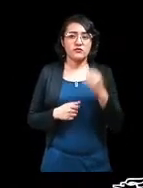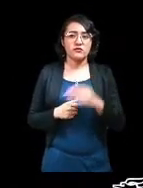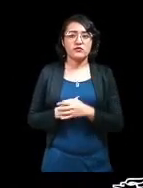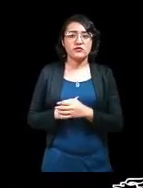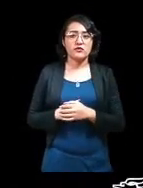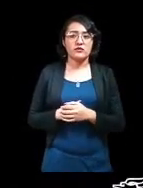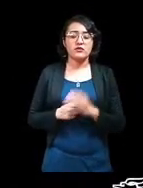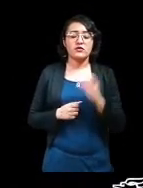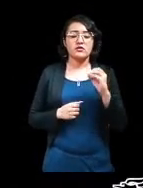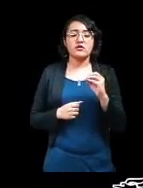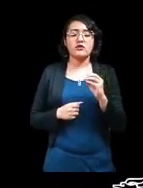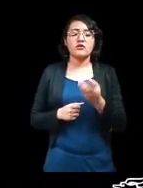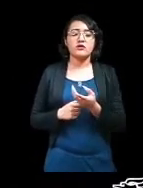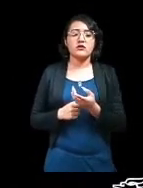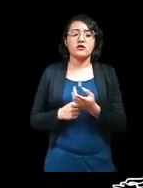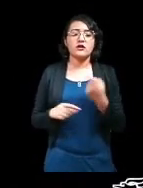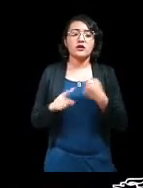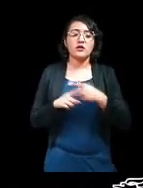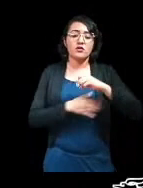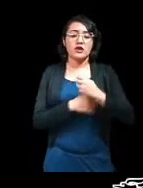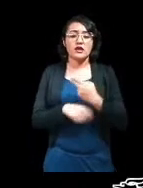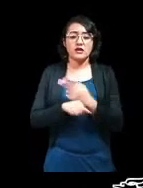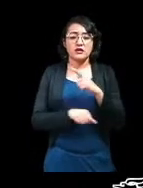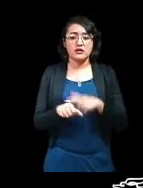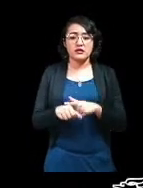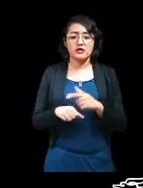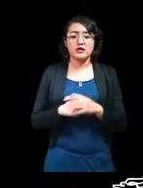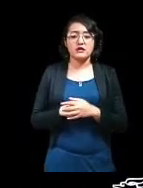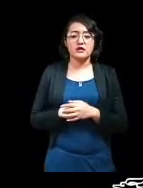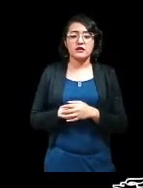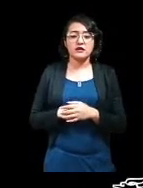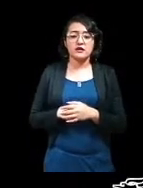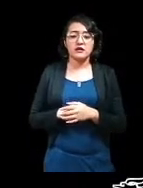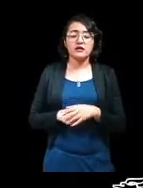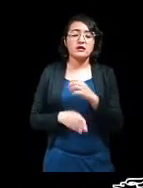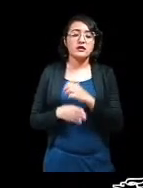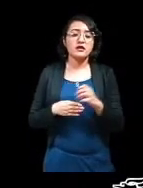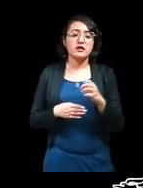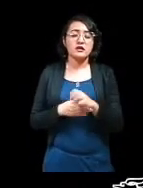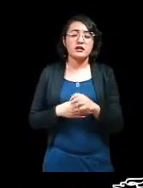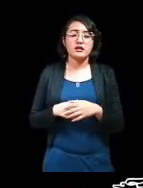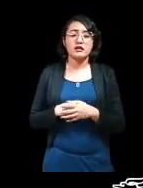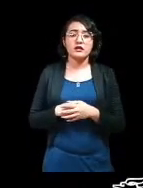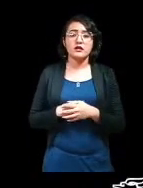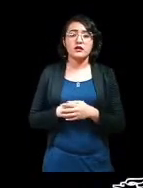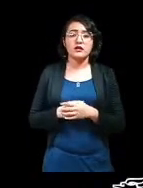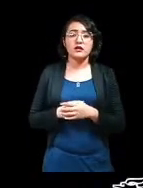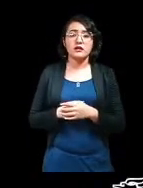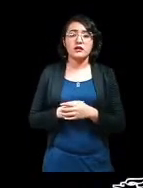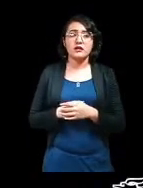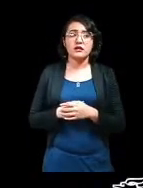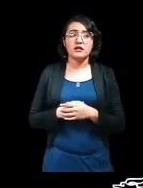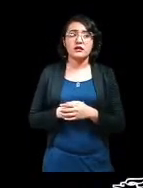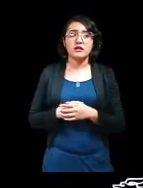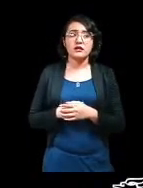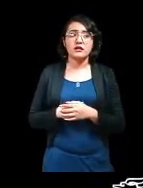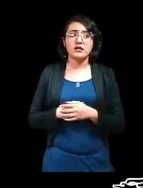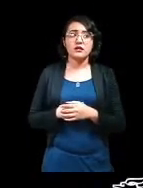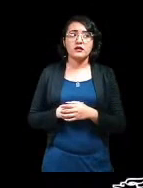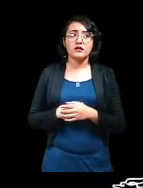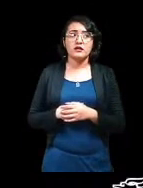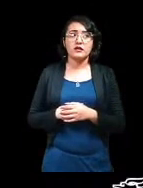la Gendarmería o de la Guardia Nacional. Entonces, me extraña mucho que se pronuncien a